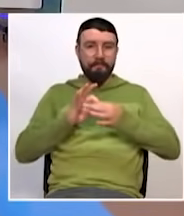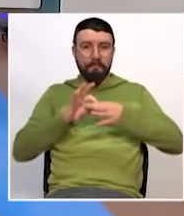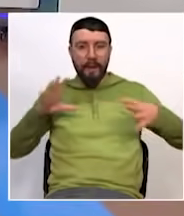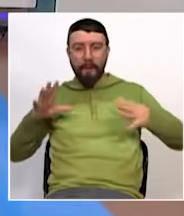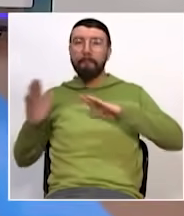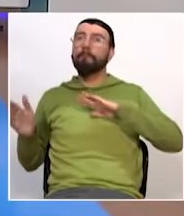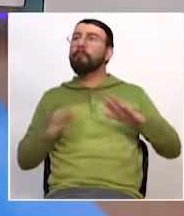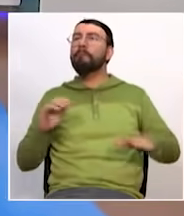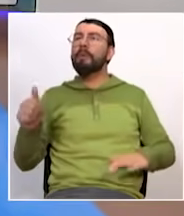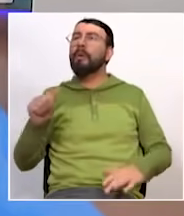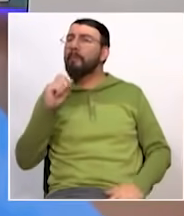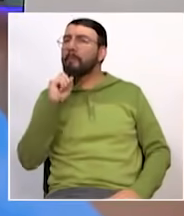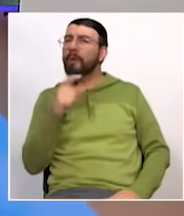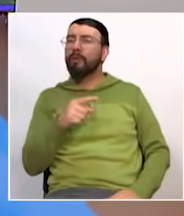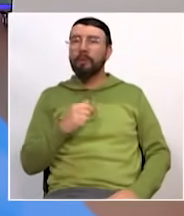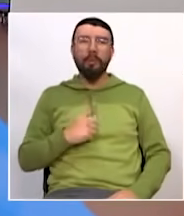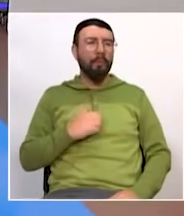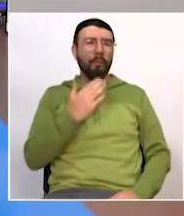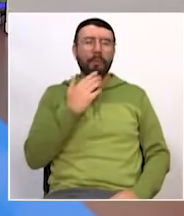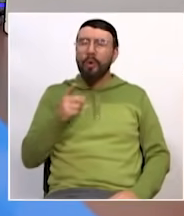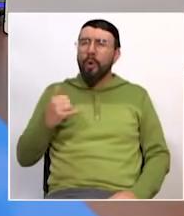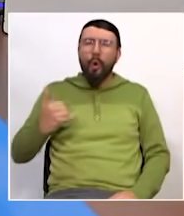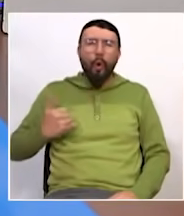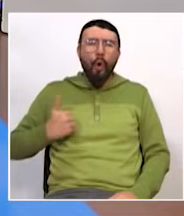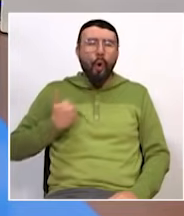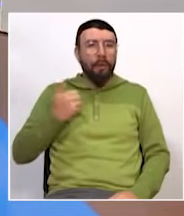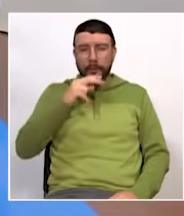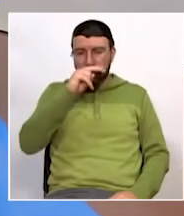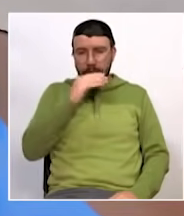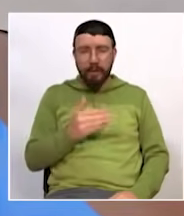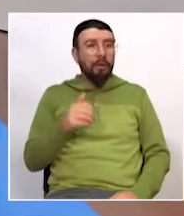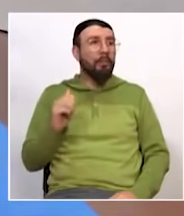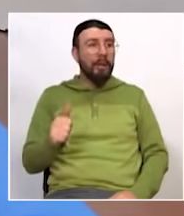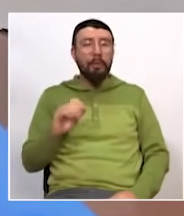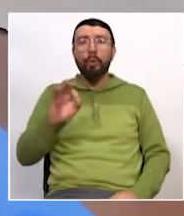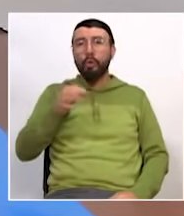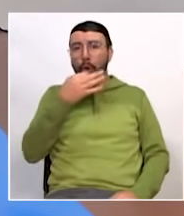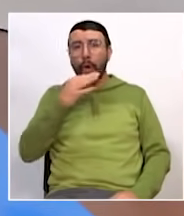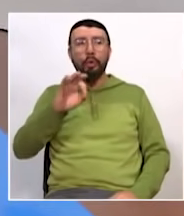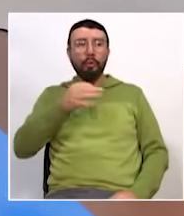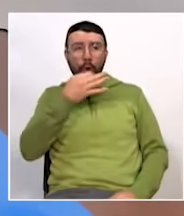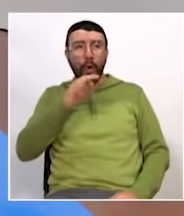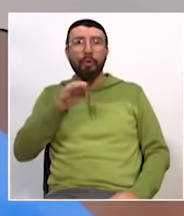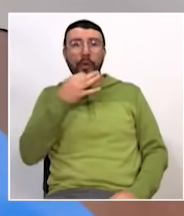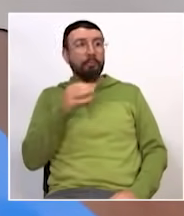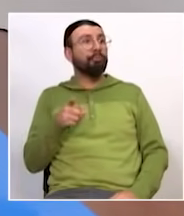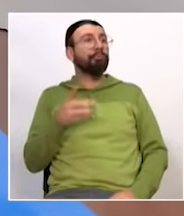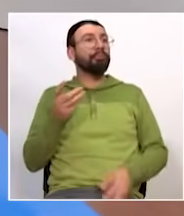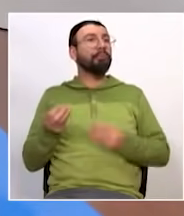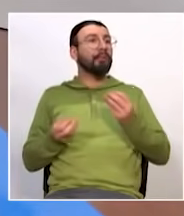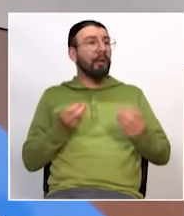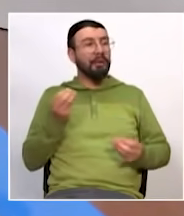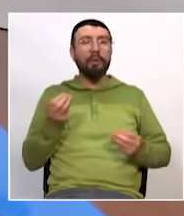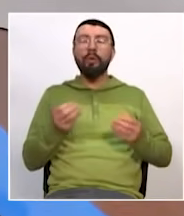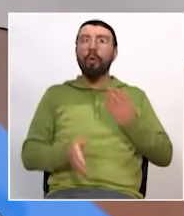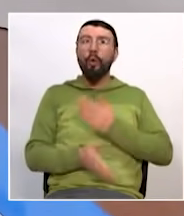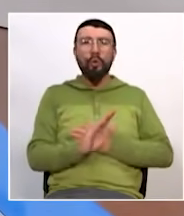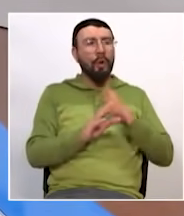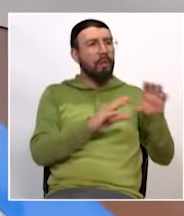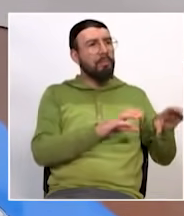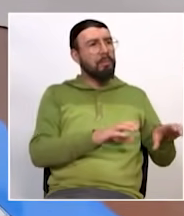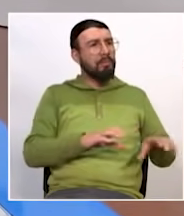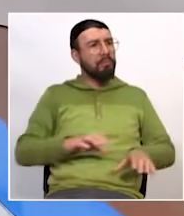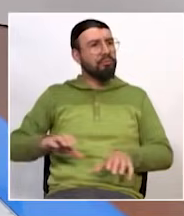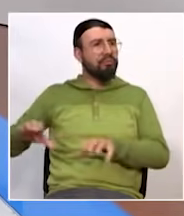una pregunta si desde muy temprana edad casi desde la niña se están tomando esos medicamentos y continúa por mucho tiempo